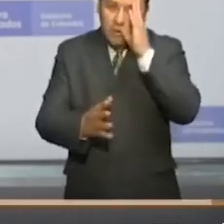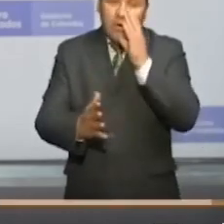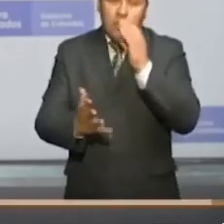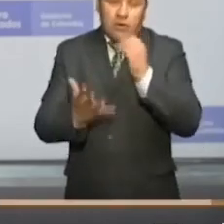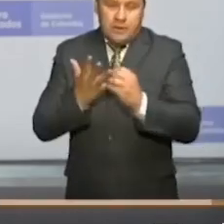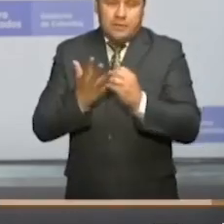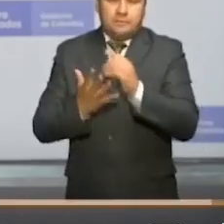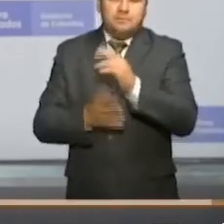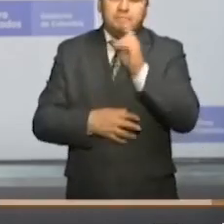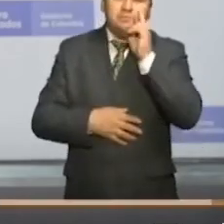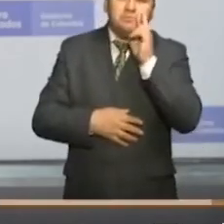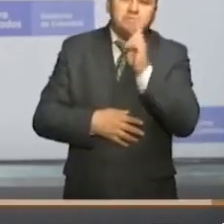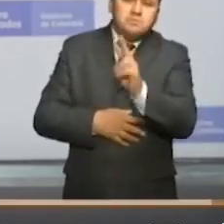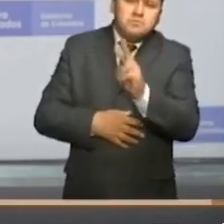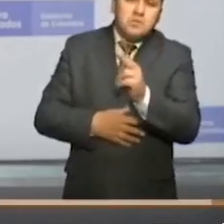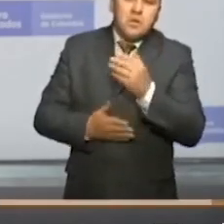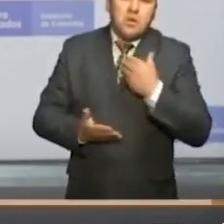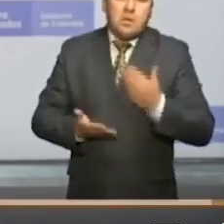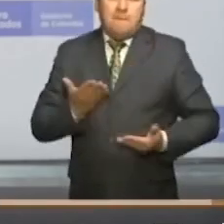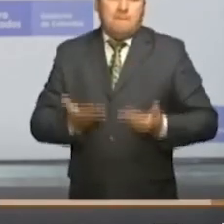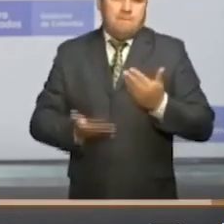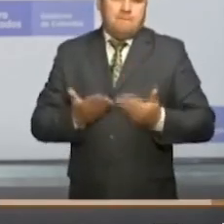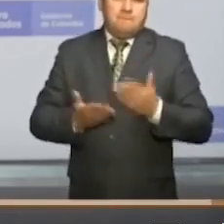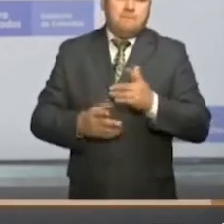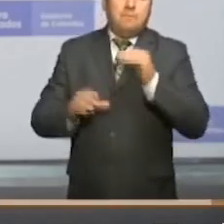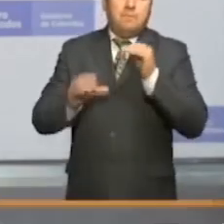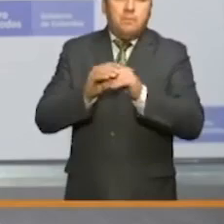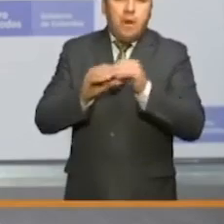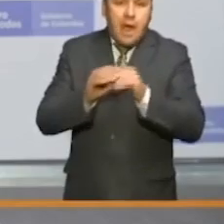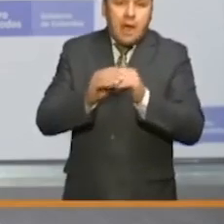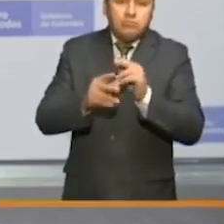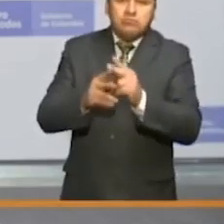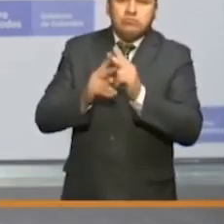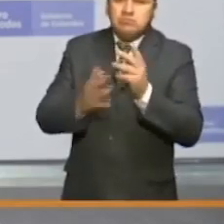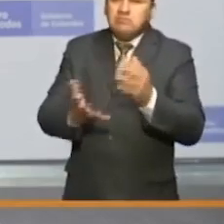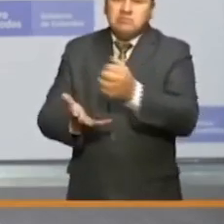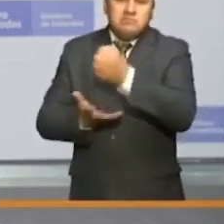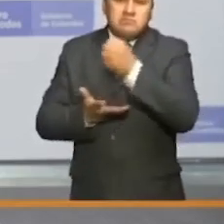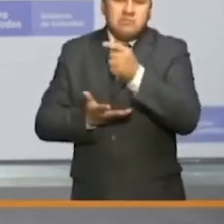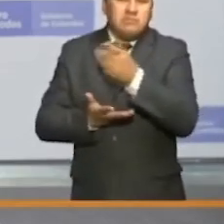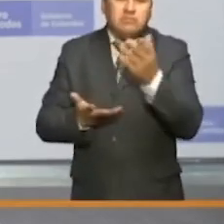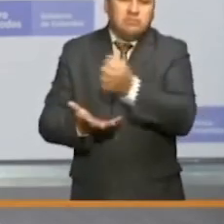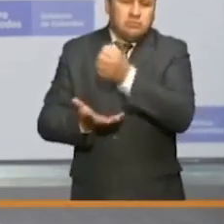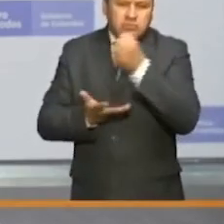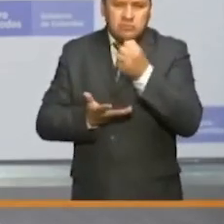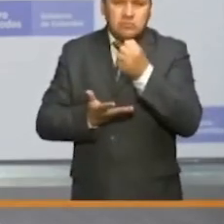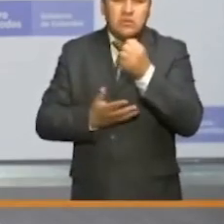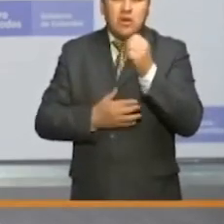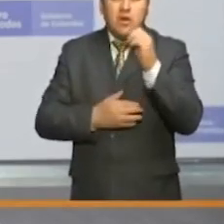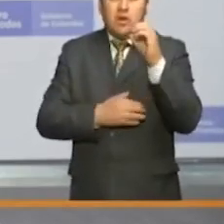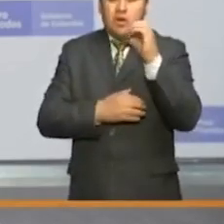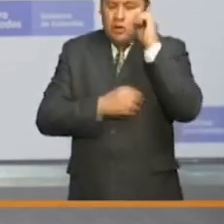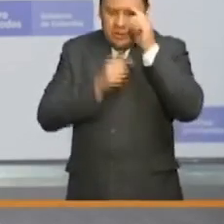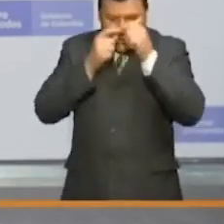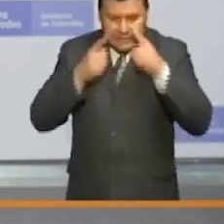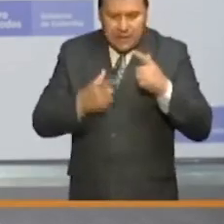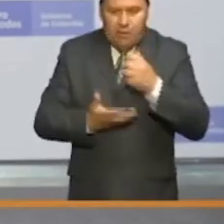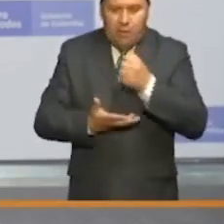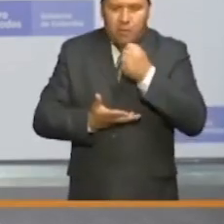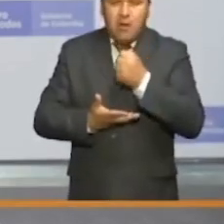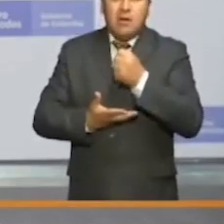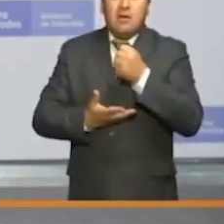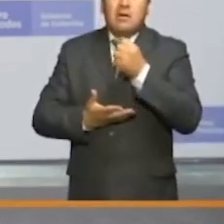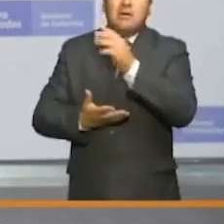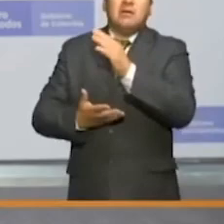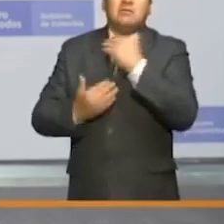estamos mirando todas las posibilidades banca multilateral recursos de la nación recursos del presupuesto general de la